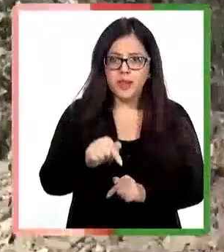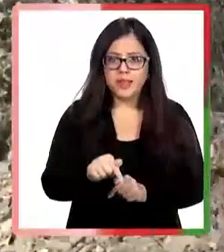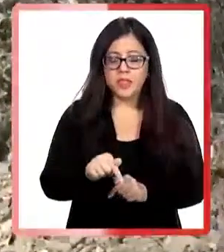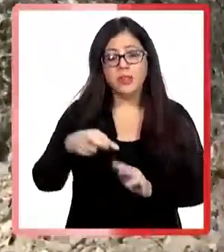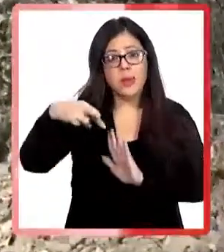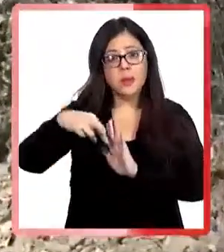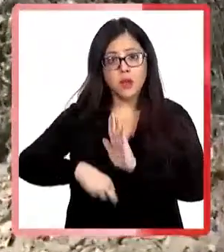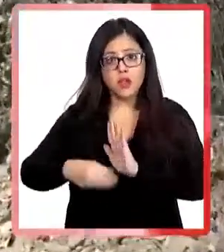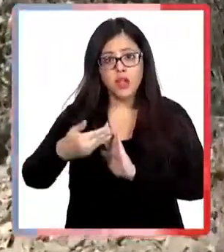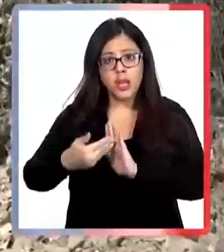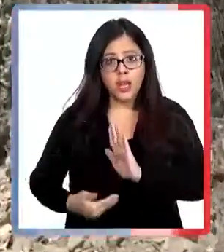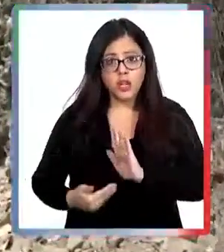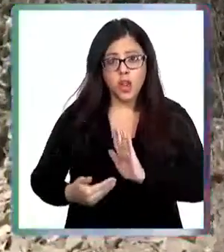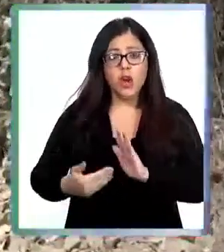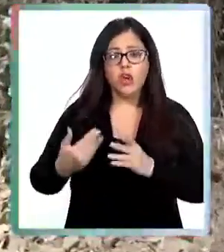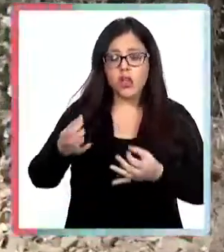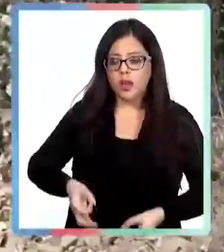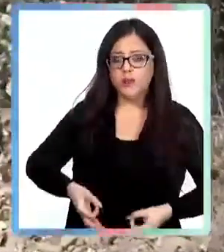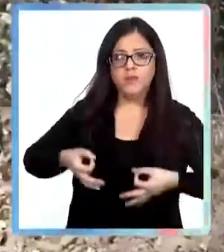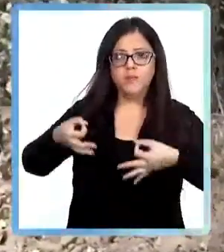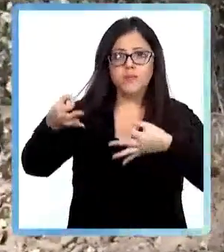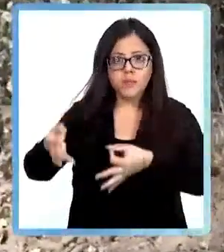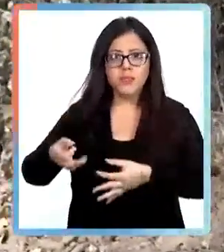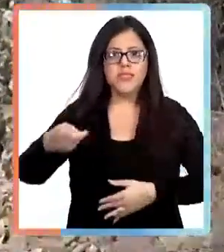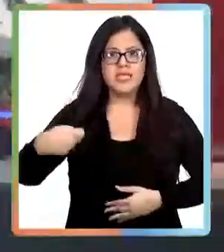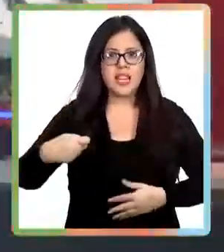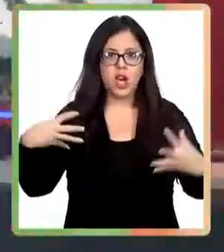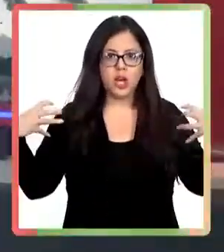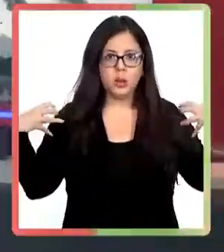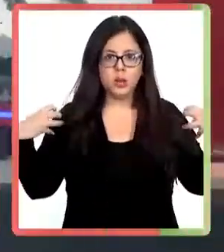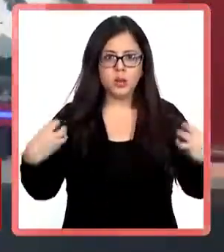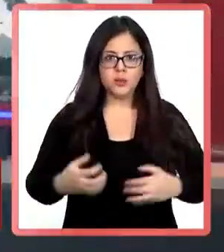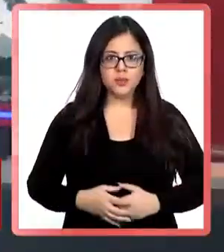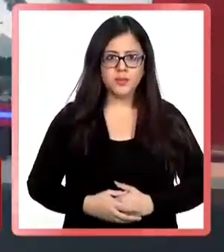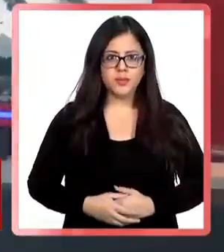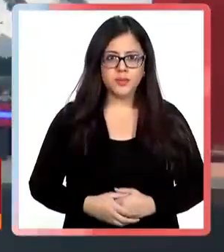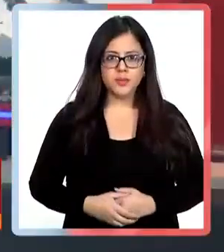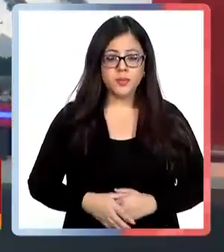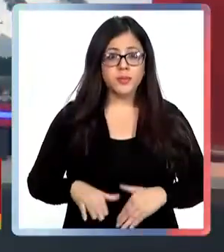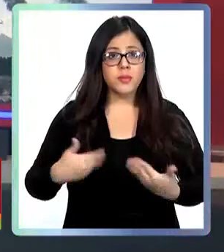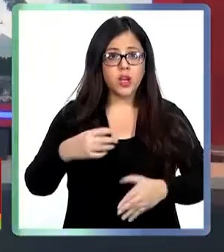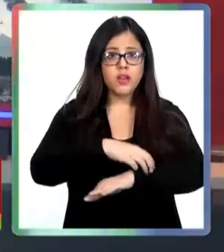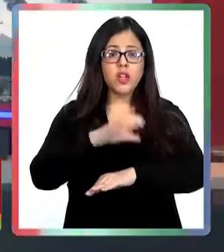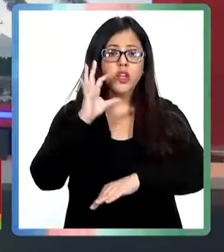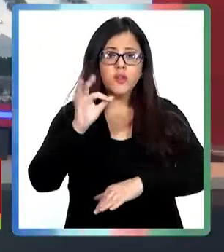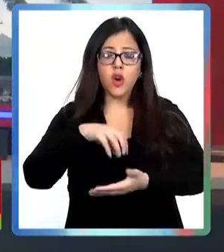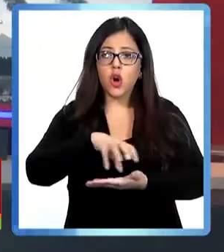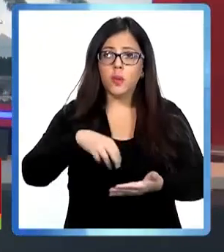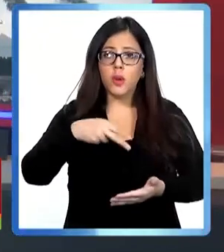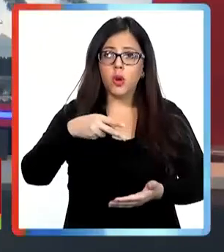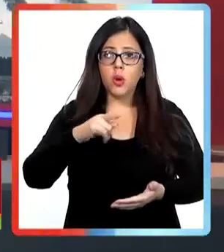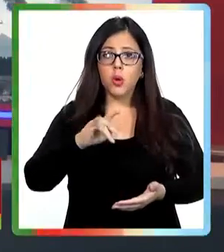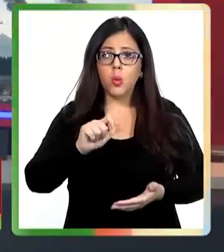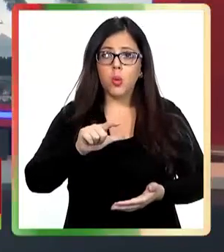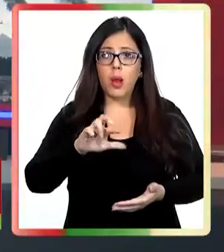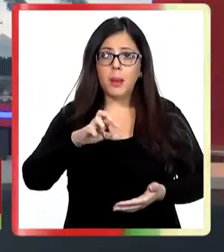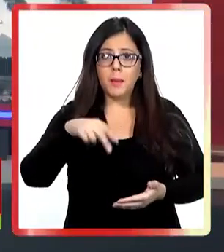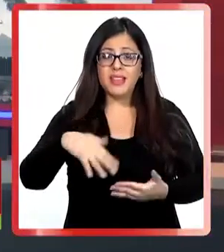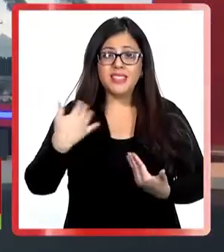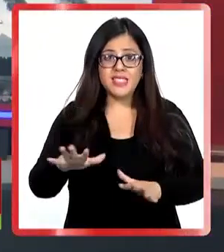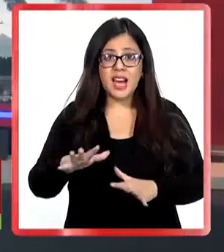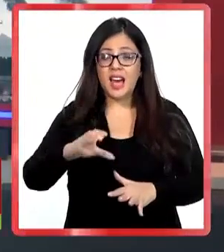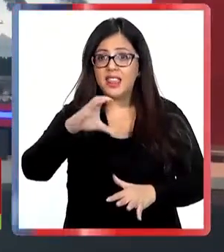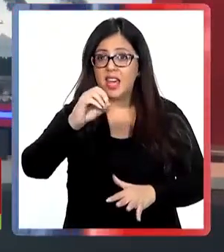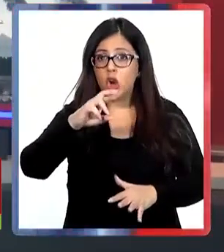proyecto que va a discusión ahora al Senado. Viajamos al Biobío. La comuna de Hualpén recibió desde Coronel